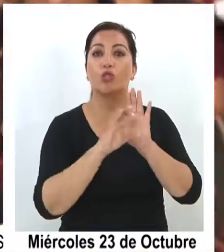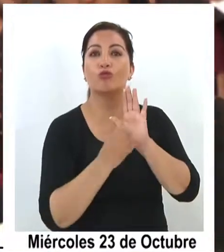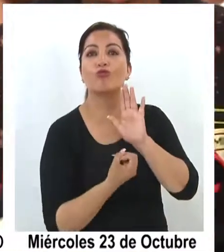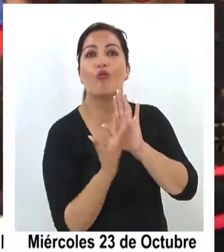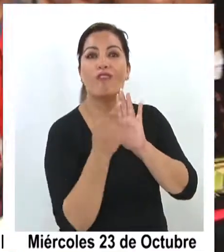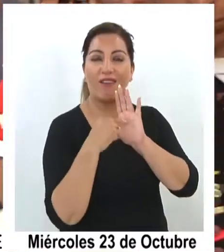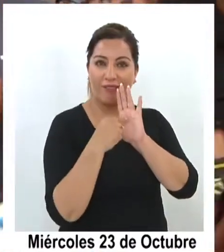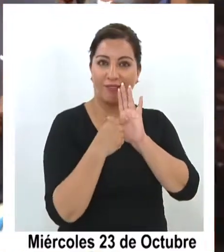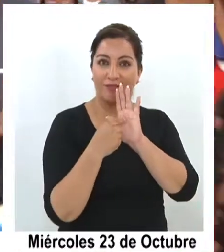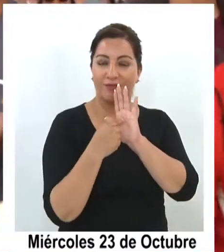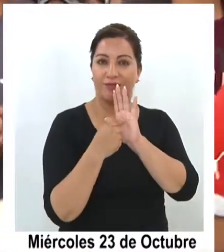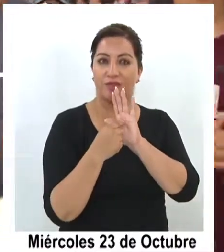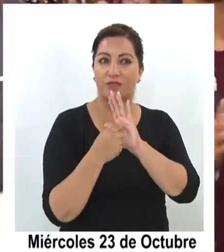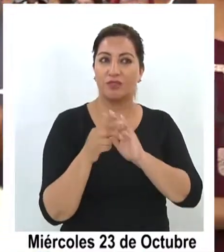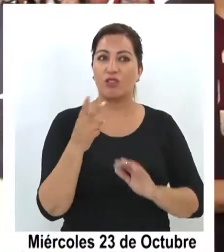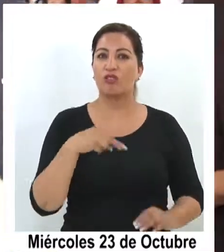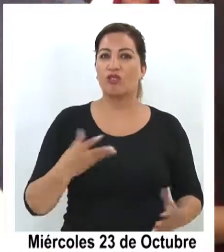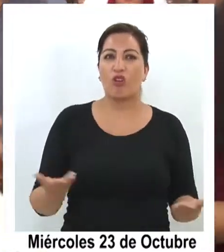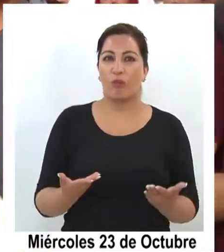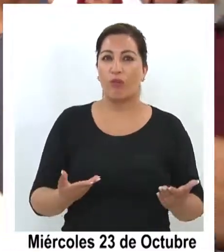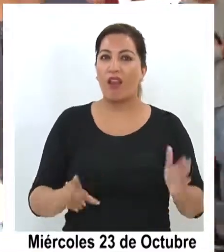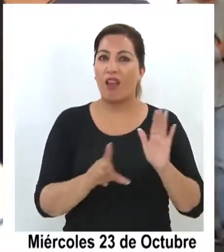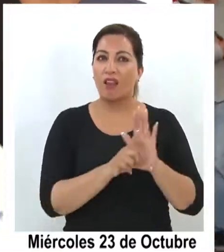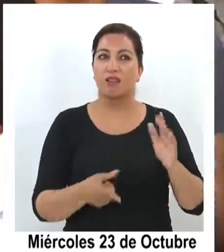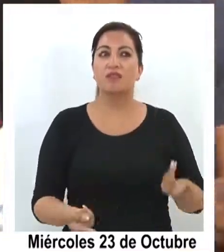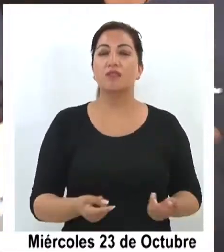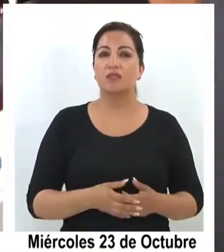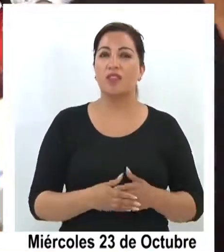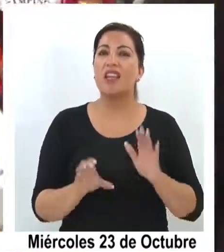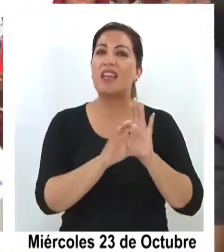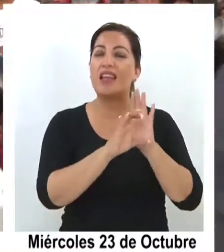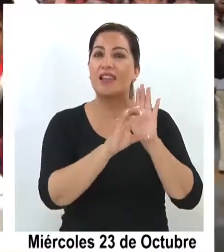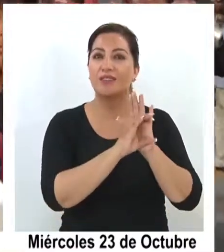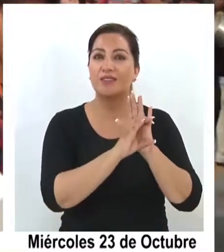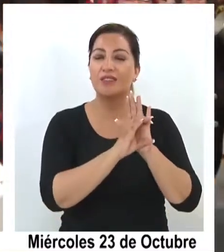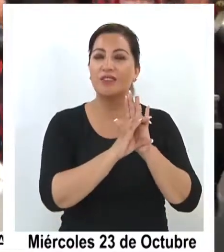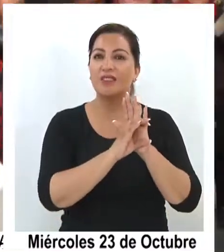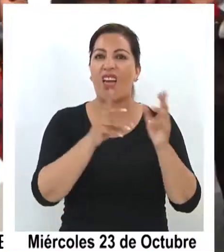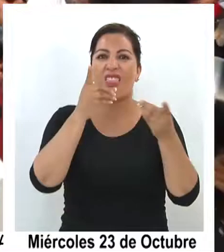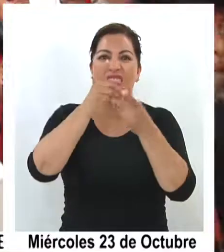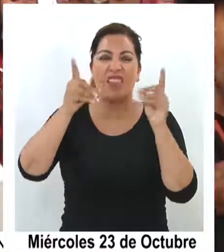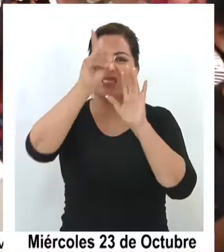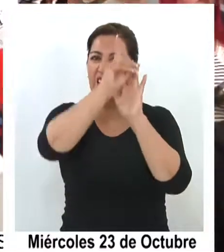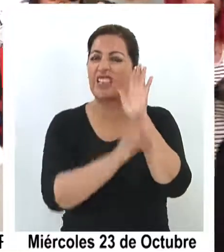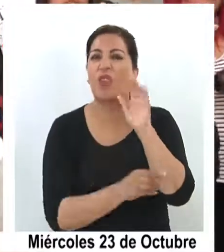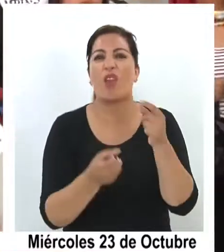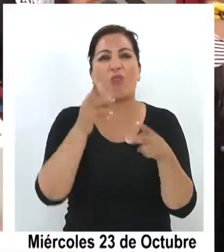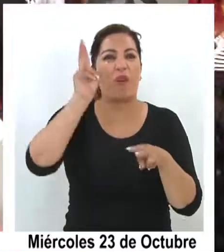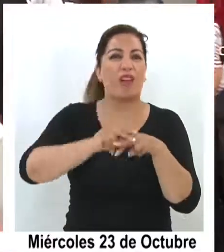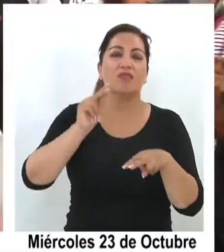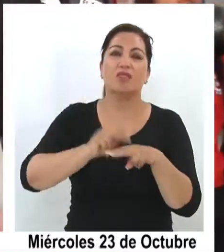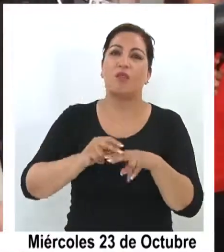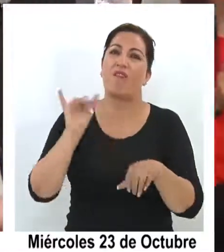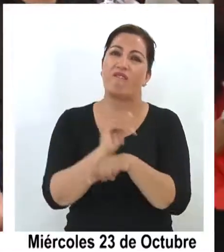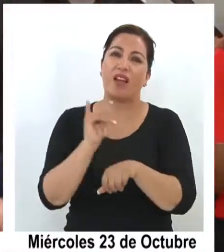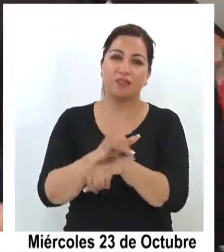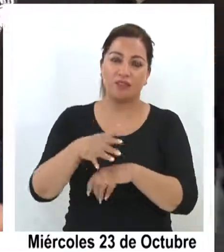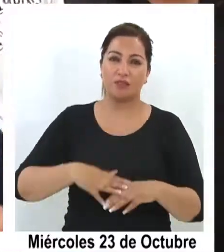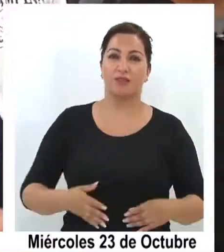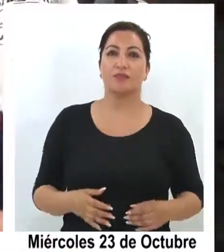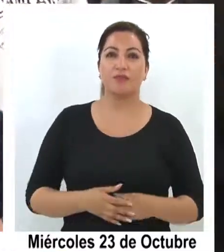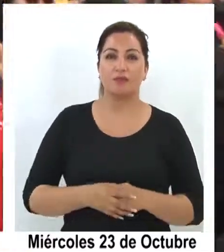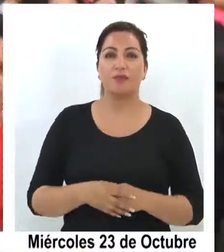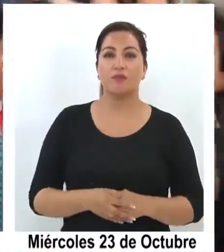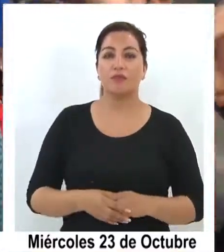constitución, porque en el fondo es por cómo nos regimos. Y que es la constitución de la dictadura, entonces llevamos una democracia falsa todo este